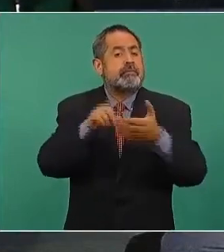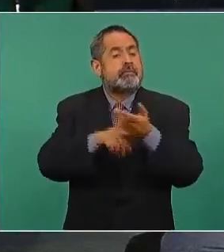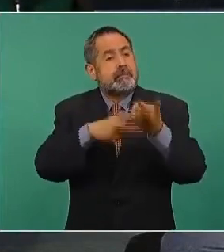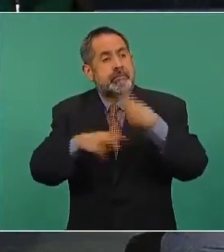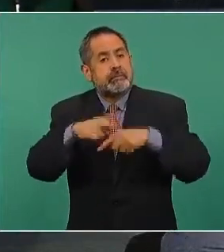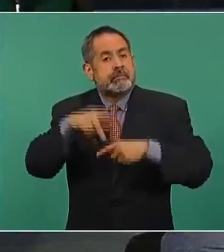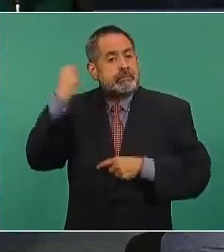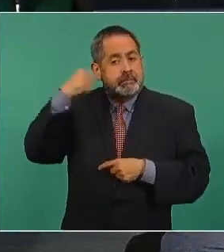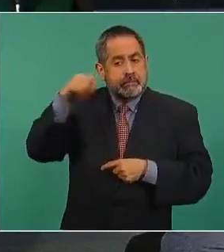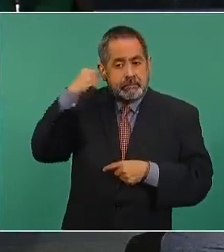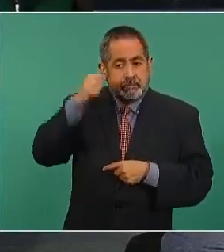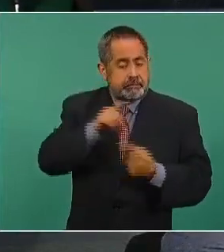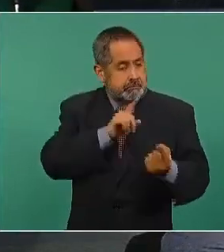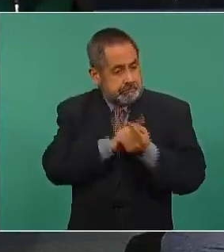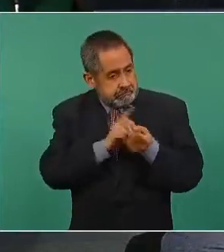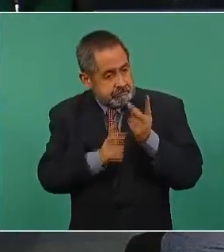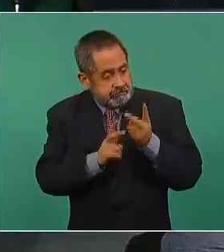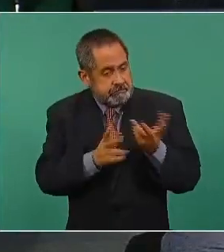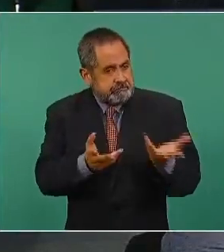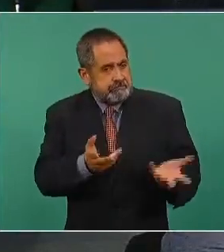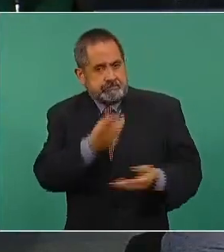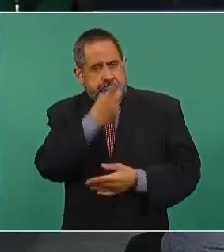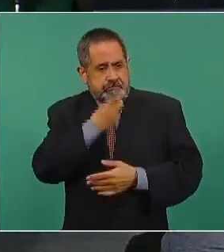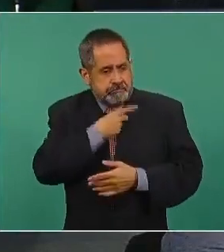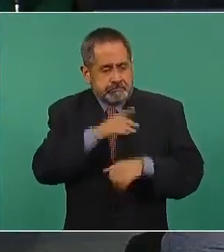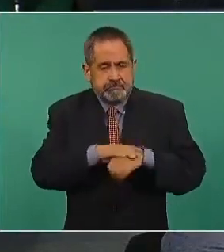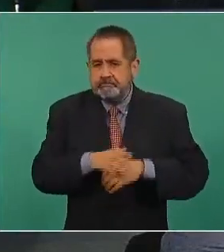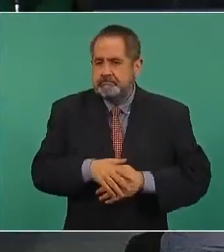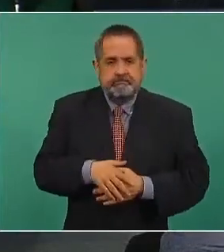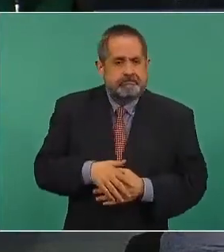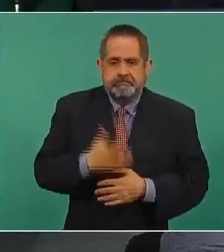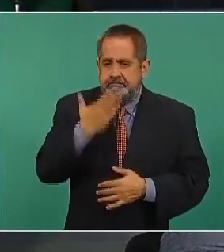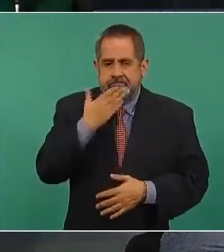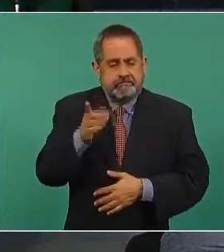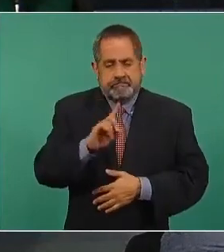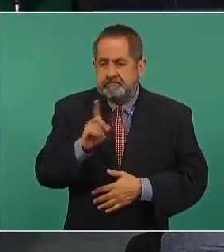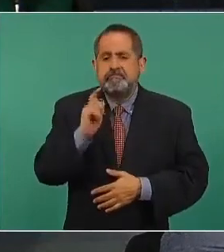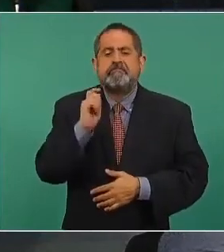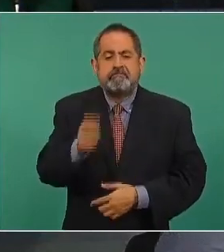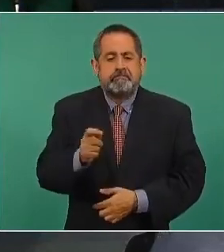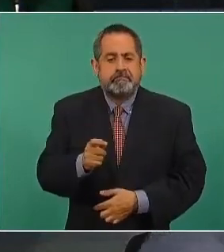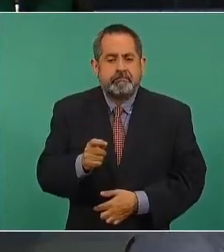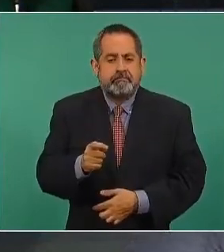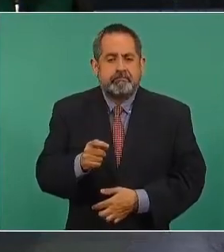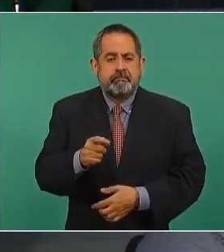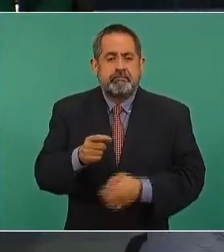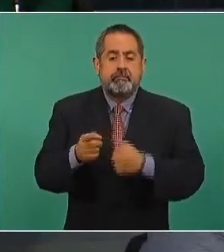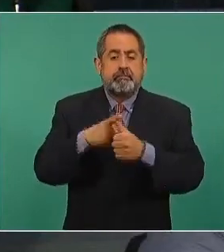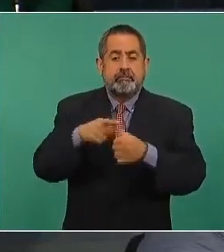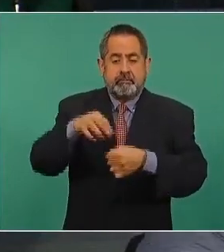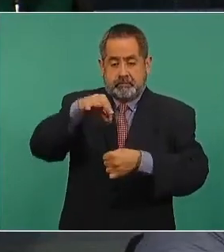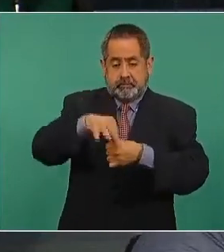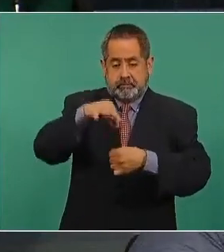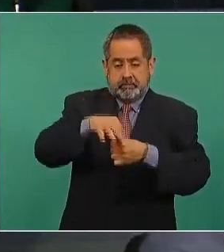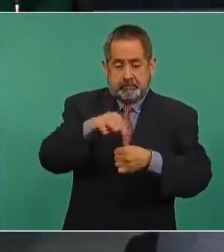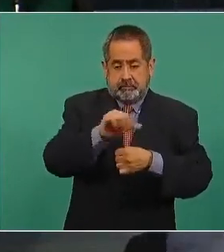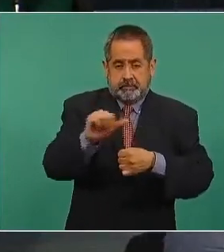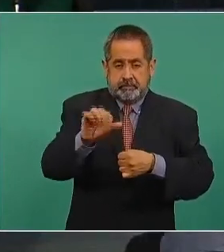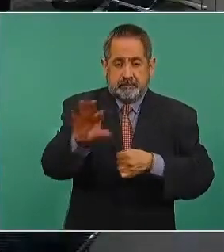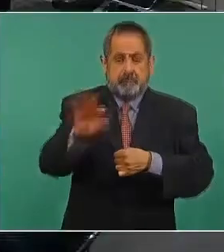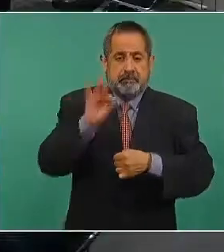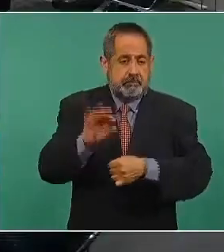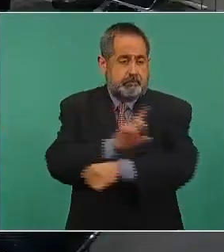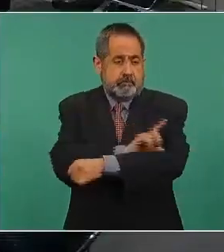Tabasco y pues nos habla de que ven muy mal que se vote primero a los delegados